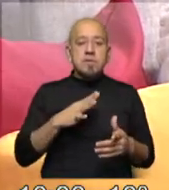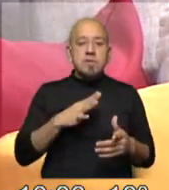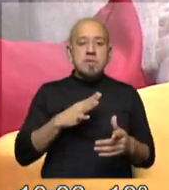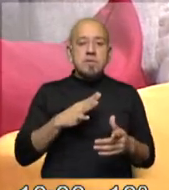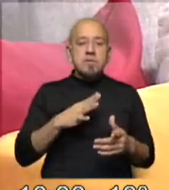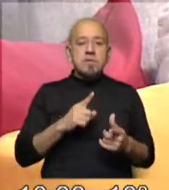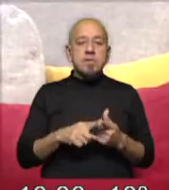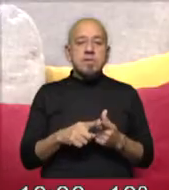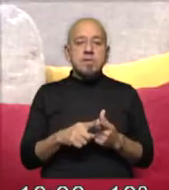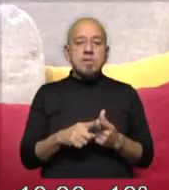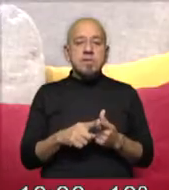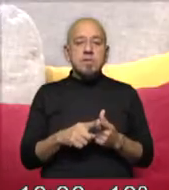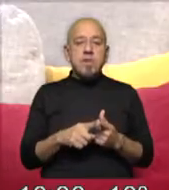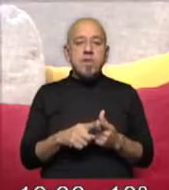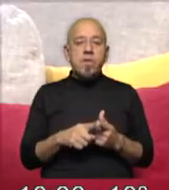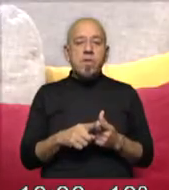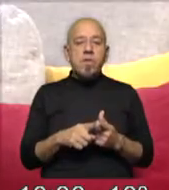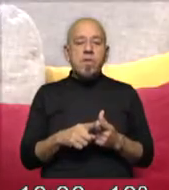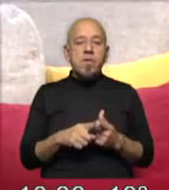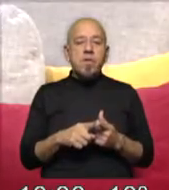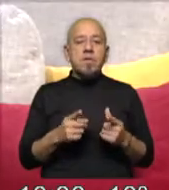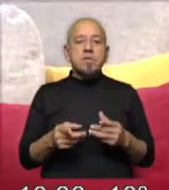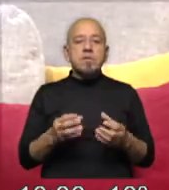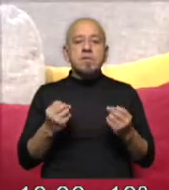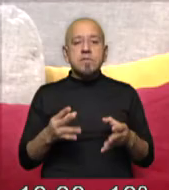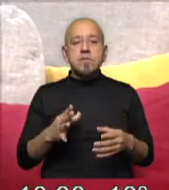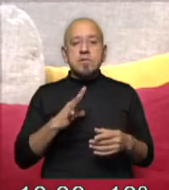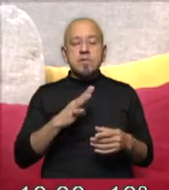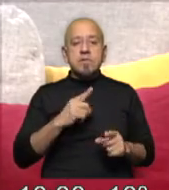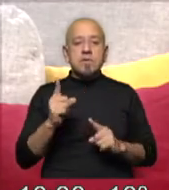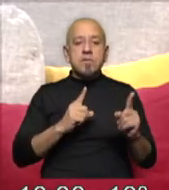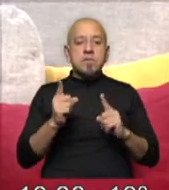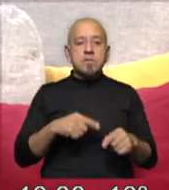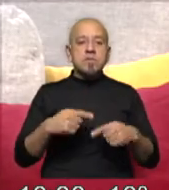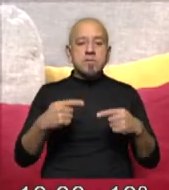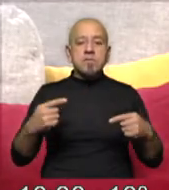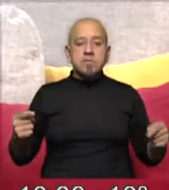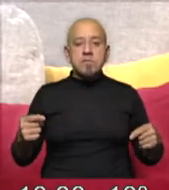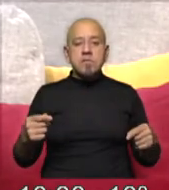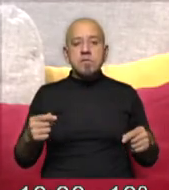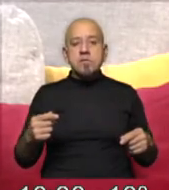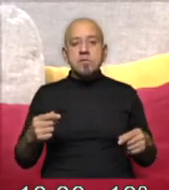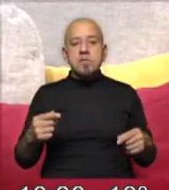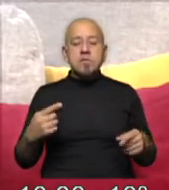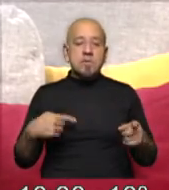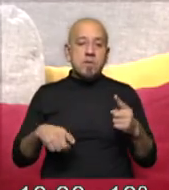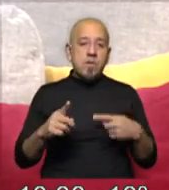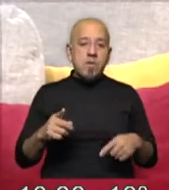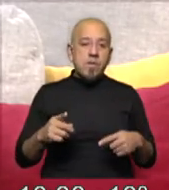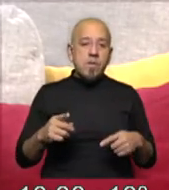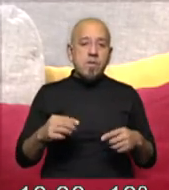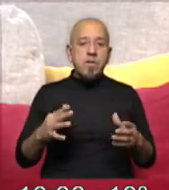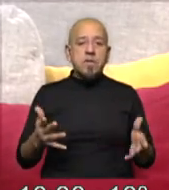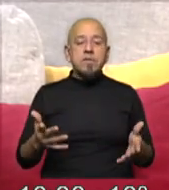Claro. Y además rompemos mitos, porque hay algunas cosas que el algoritmo te las tira por la cabeza.